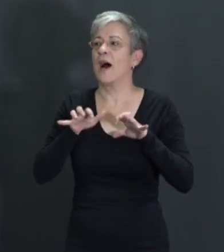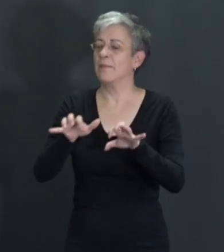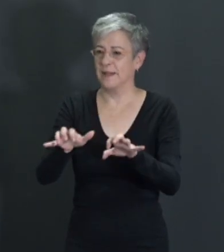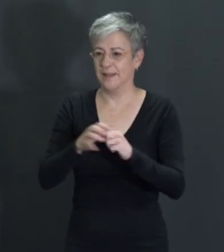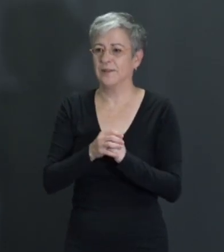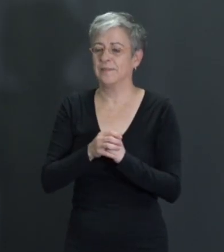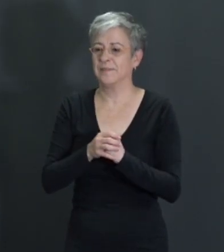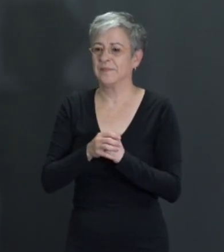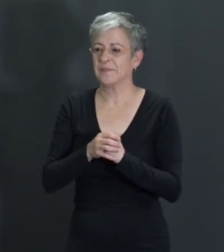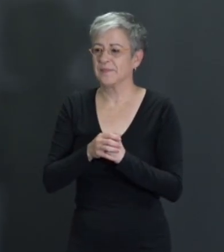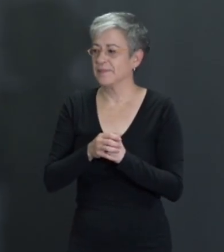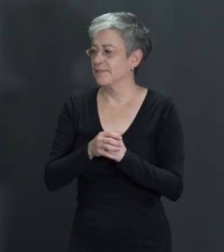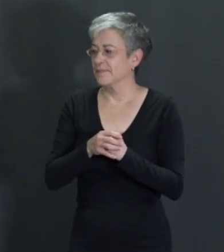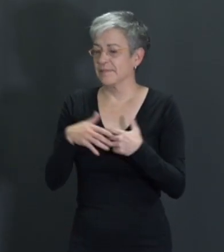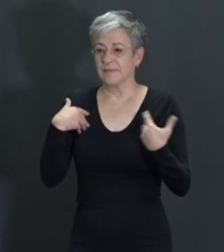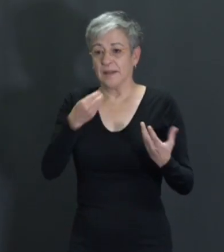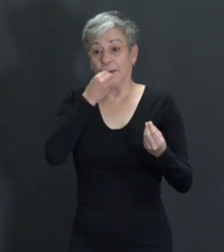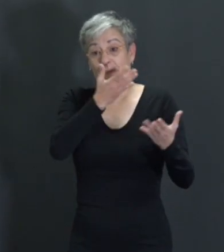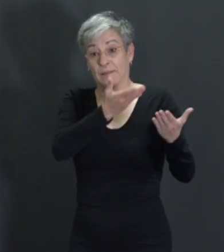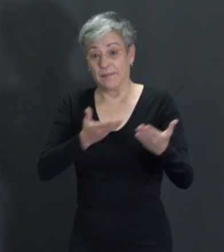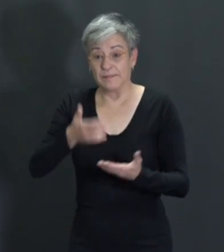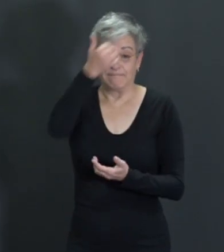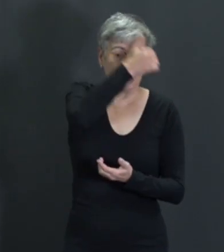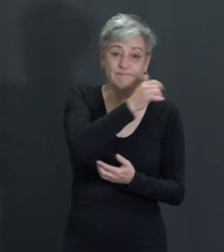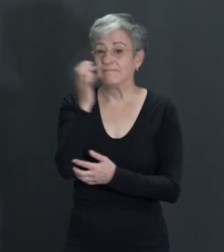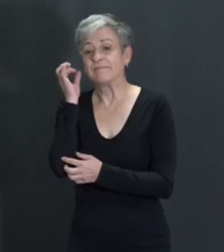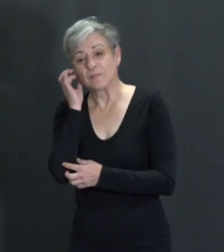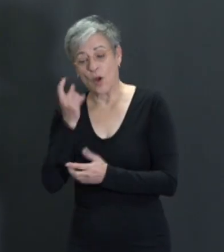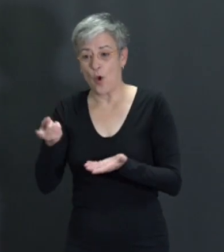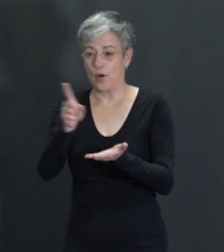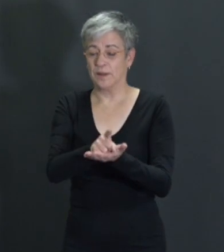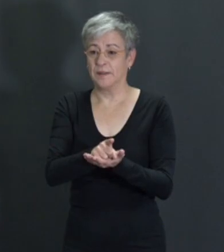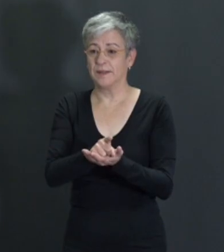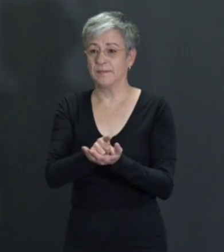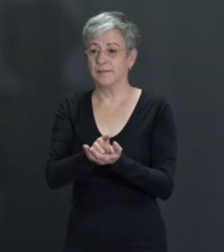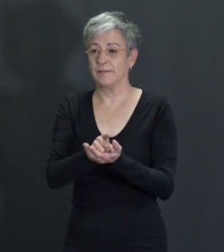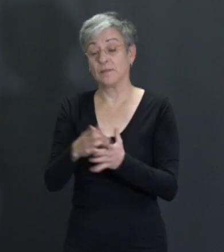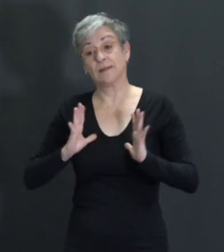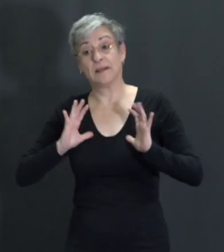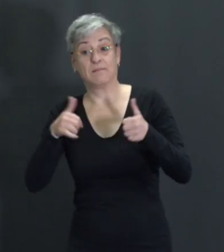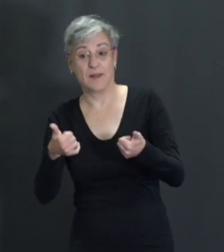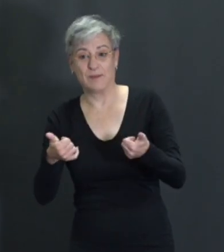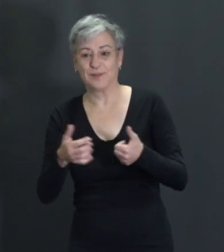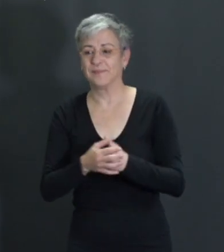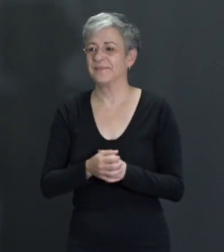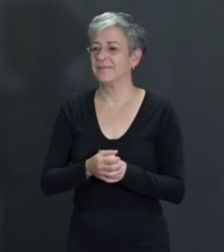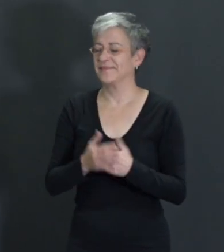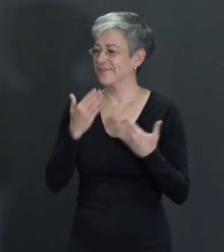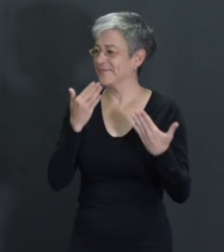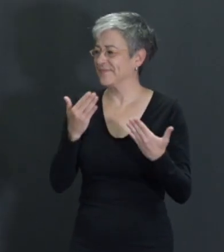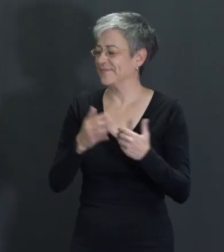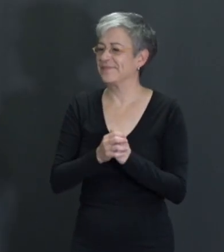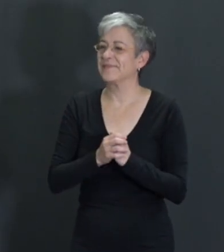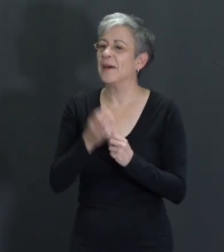los únicos. Así que bienvenidas y bienvenidos otra vez, y comenzamos, ¿no? Muchas gracias. Venga.